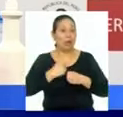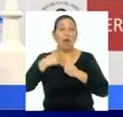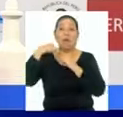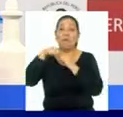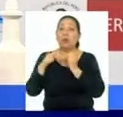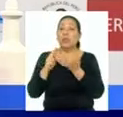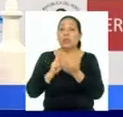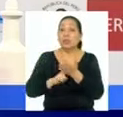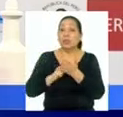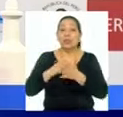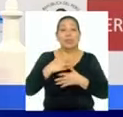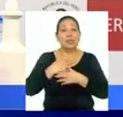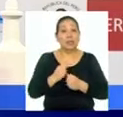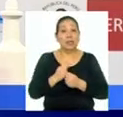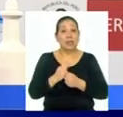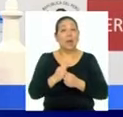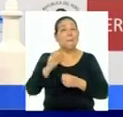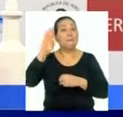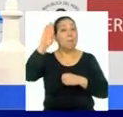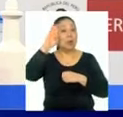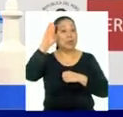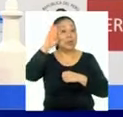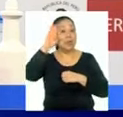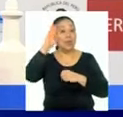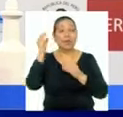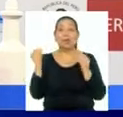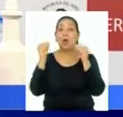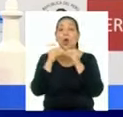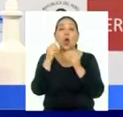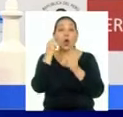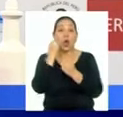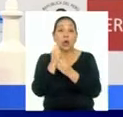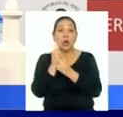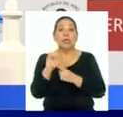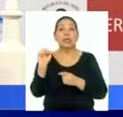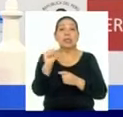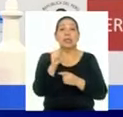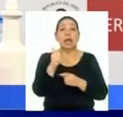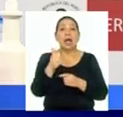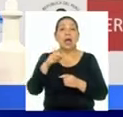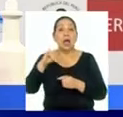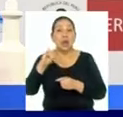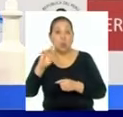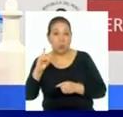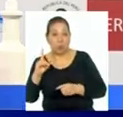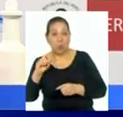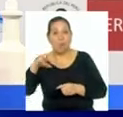de Aseguramiento en Salud de la Policía Nacional del Perú, conocido como Saludpol.